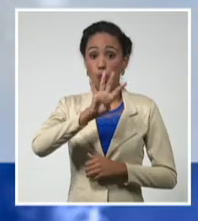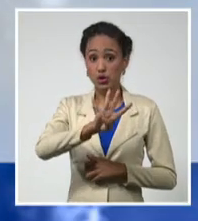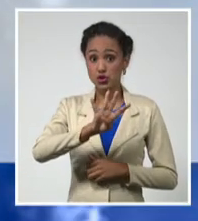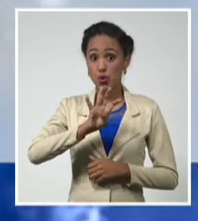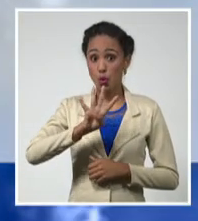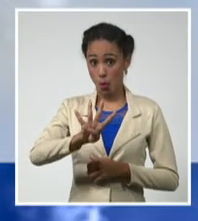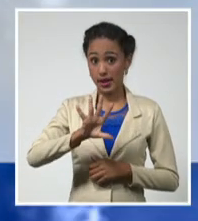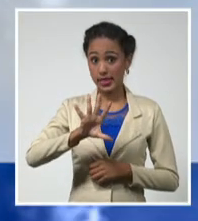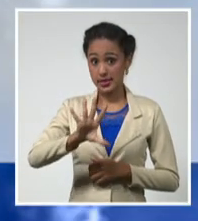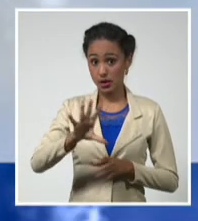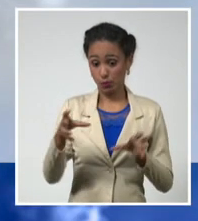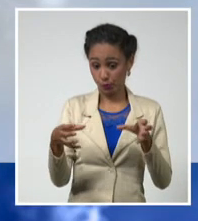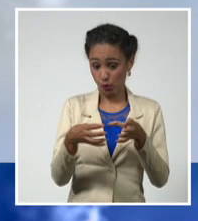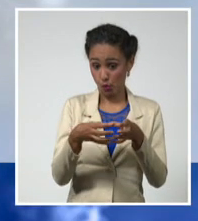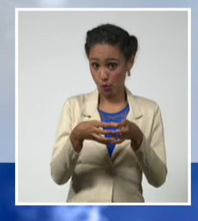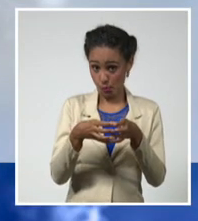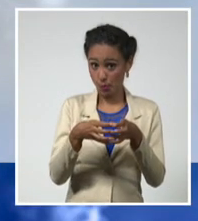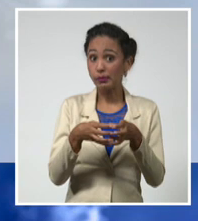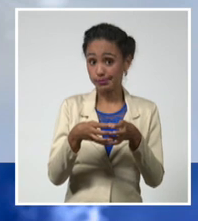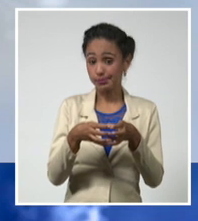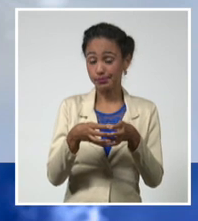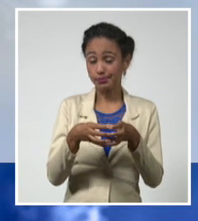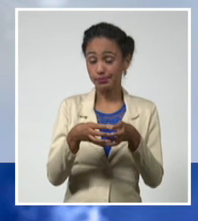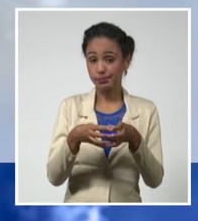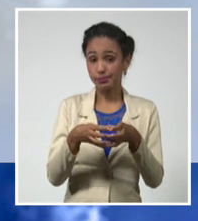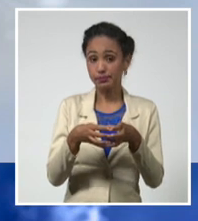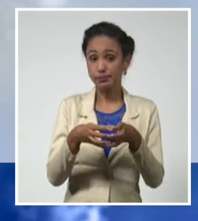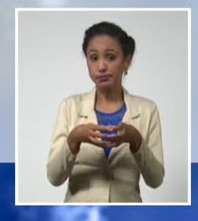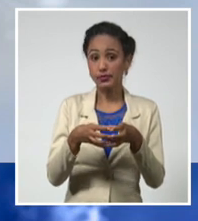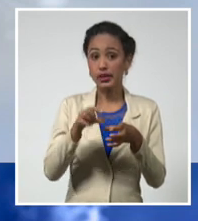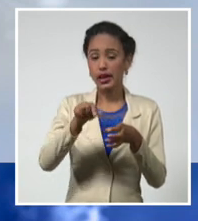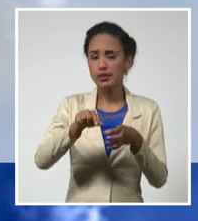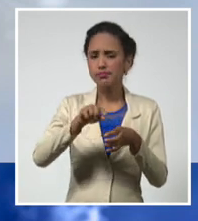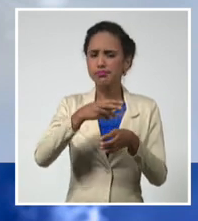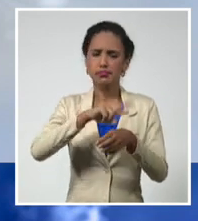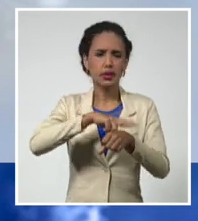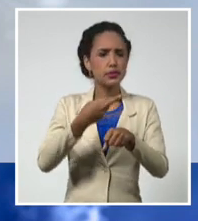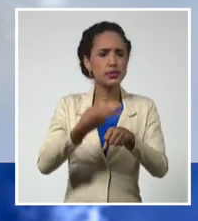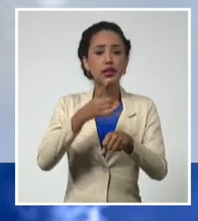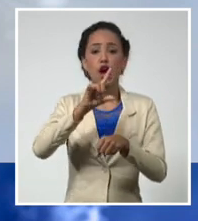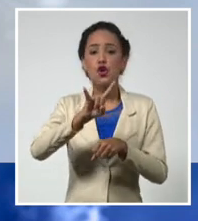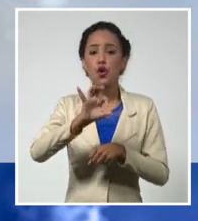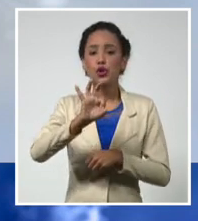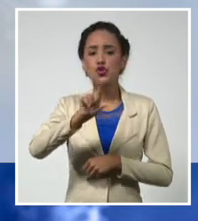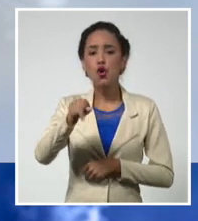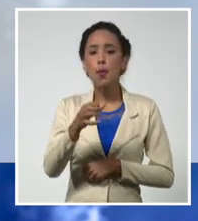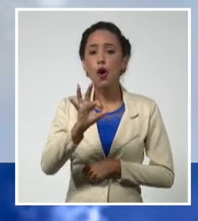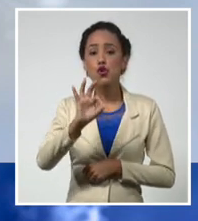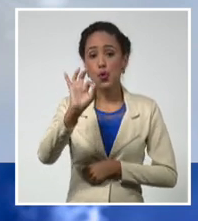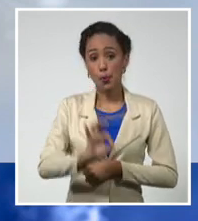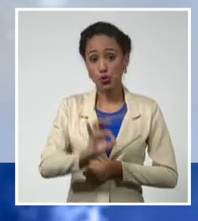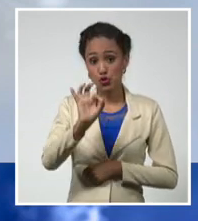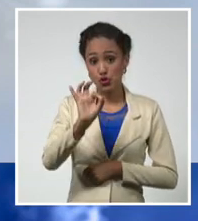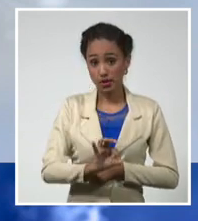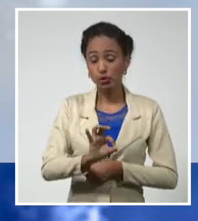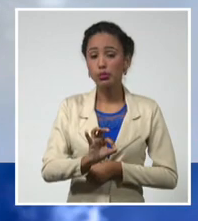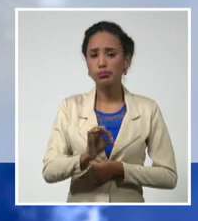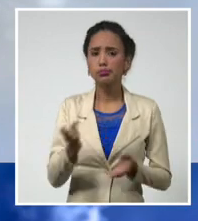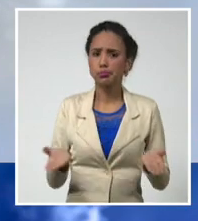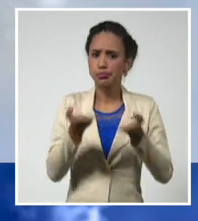445 de estos 450, estamos hablando del 98,8%, tienen una